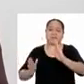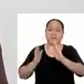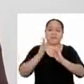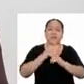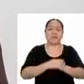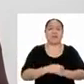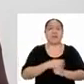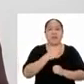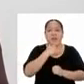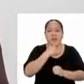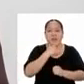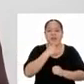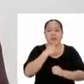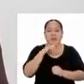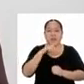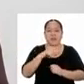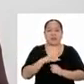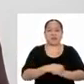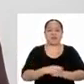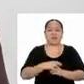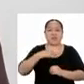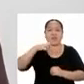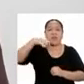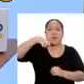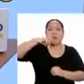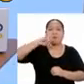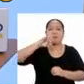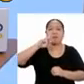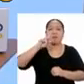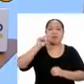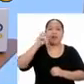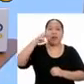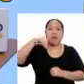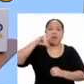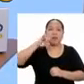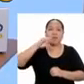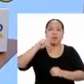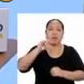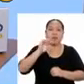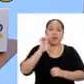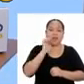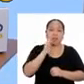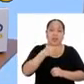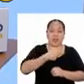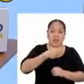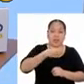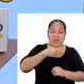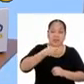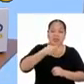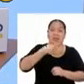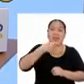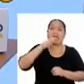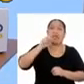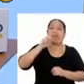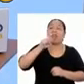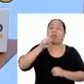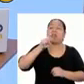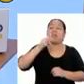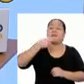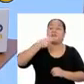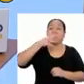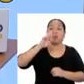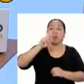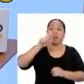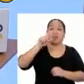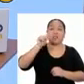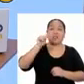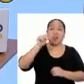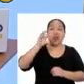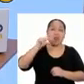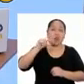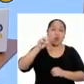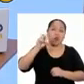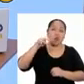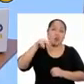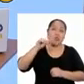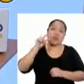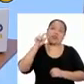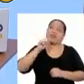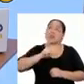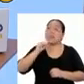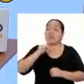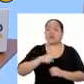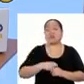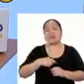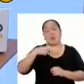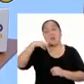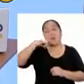tiene la estructura de una pirámide hexagonal. Según el número de lados de su base, sí, pero también es una pirámide